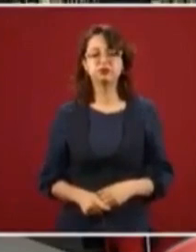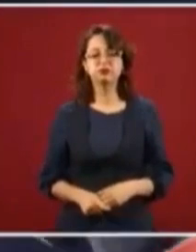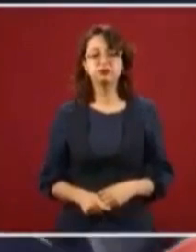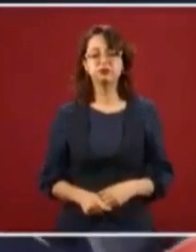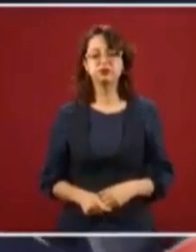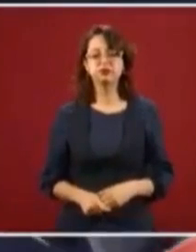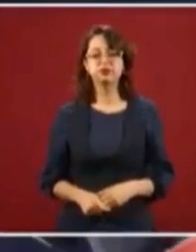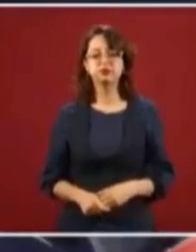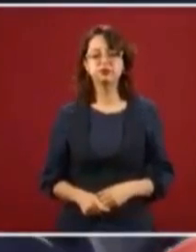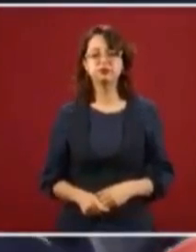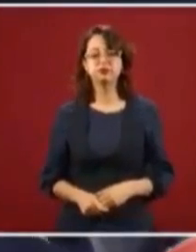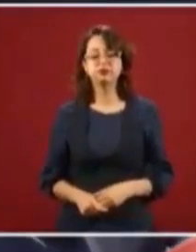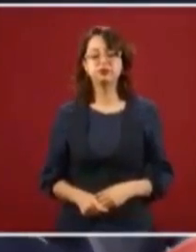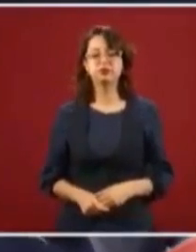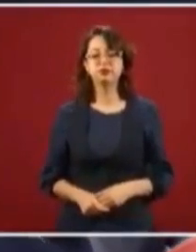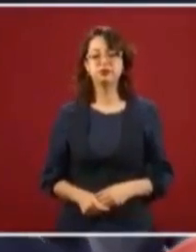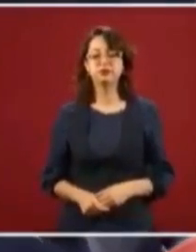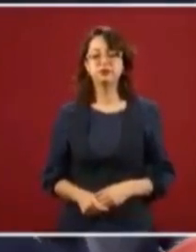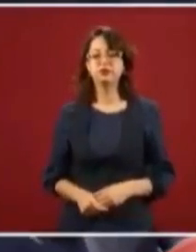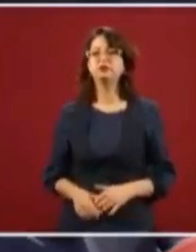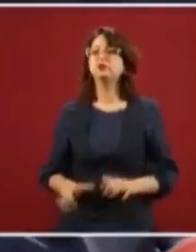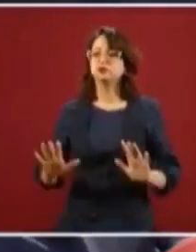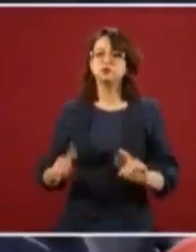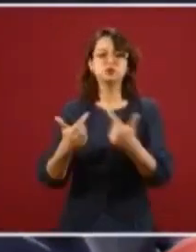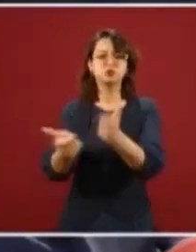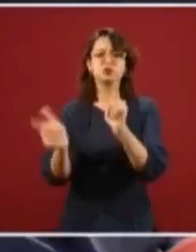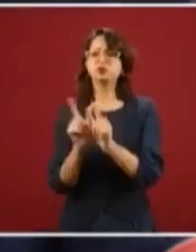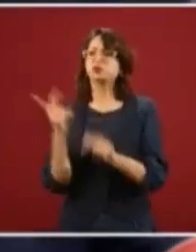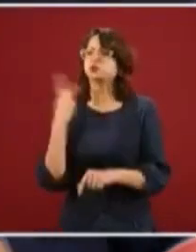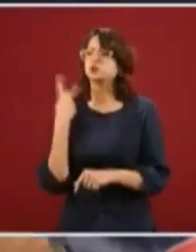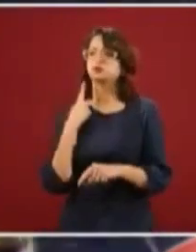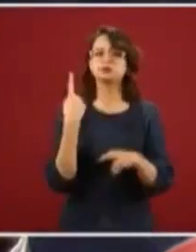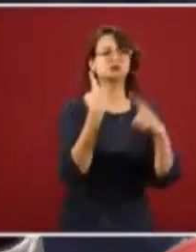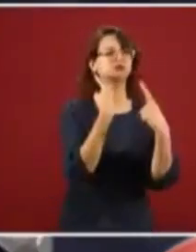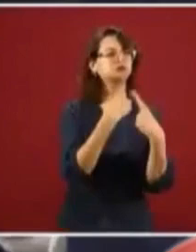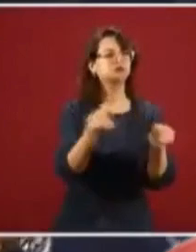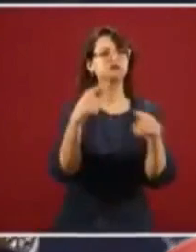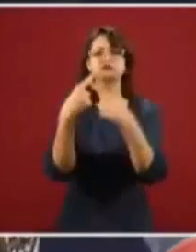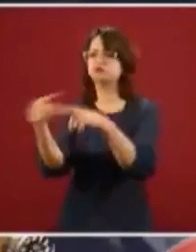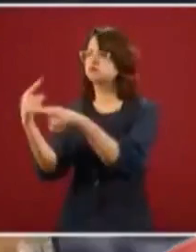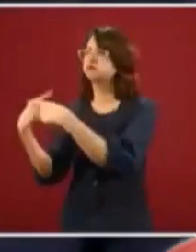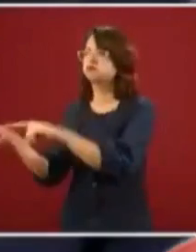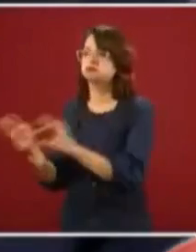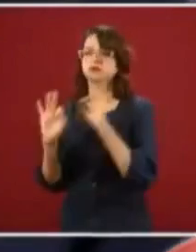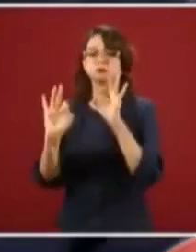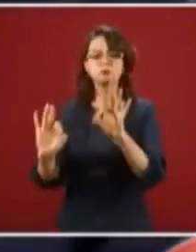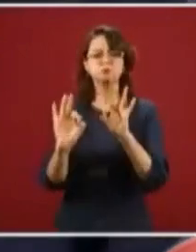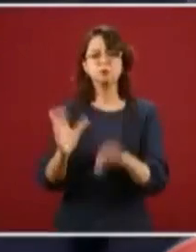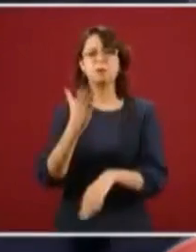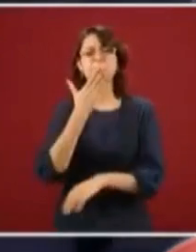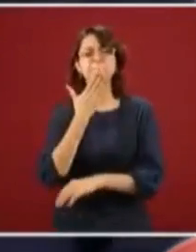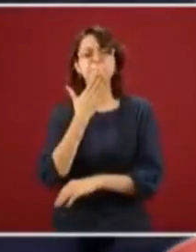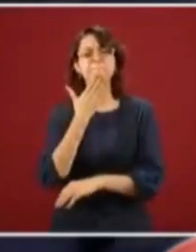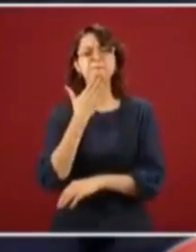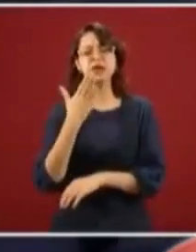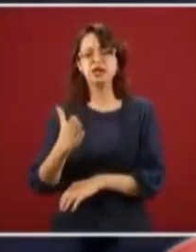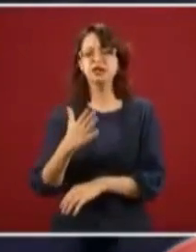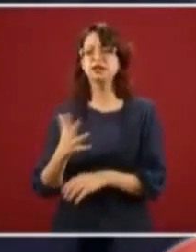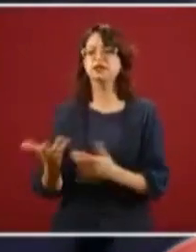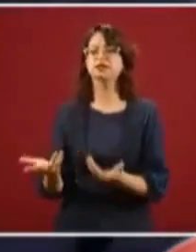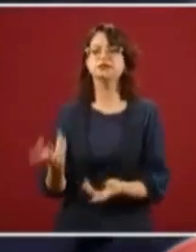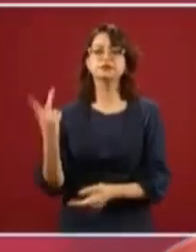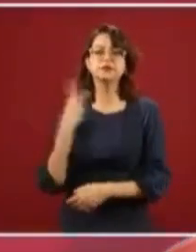que existan los partidos y haya